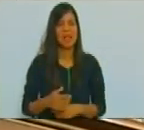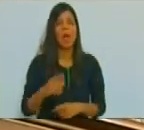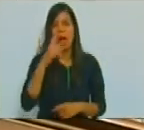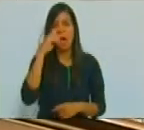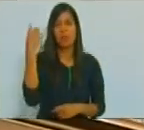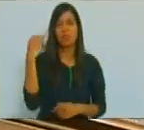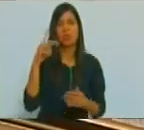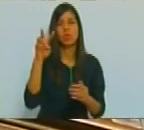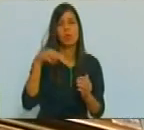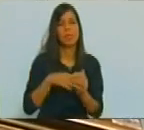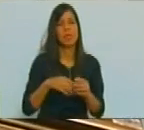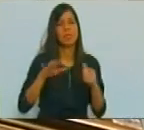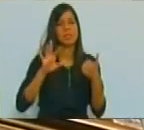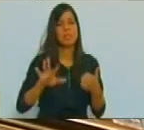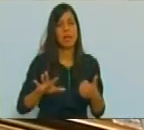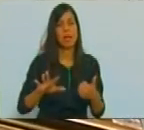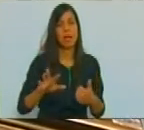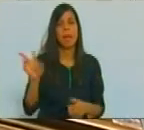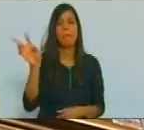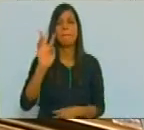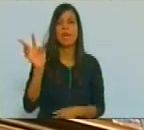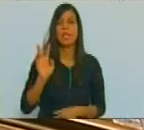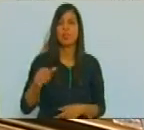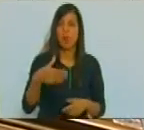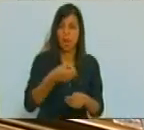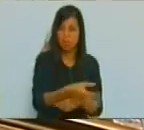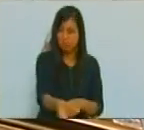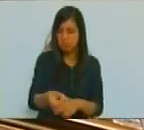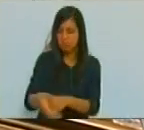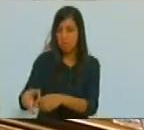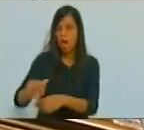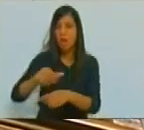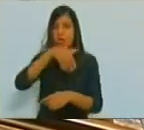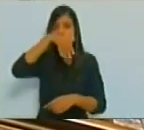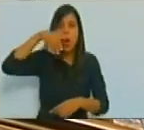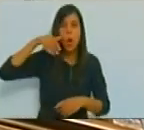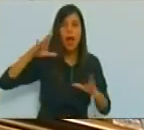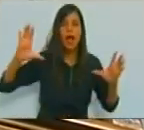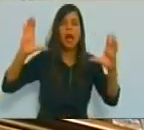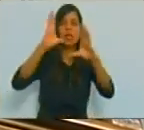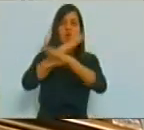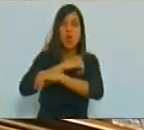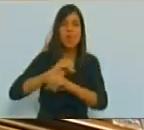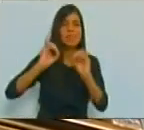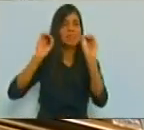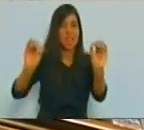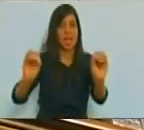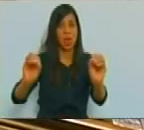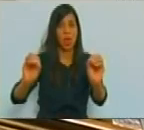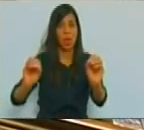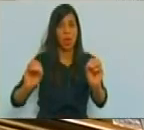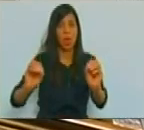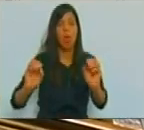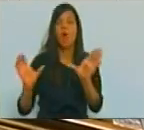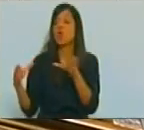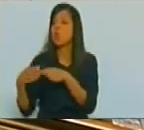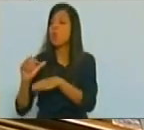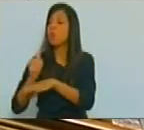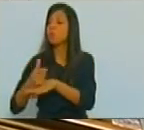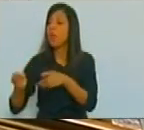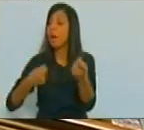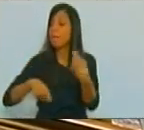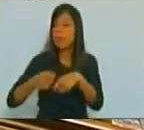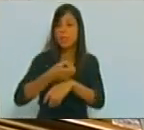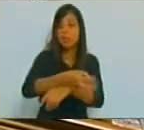el año 2006 somos un país libre de cultivo para que existe un cartel de que el cartel debe controlar las